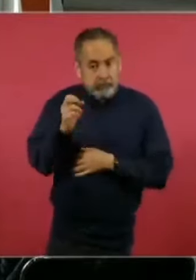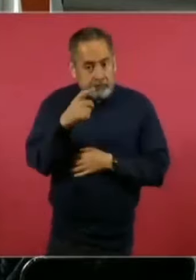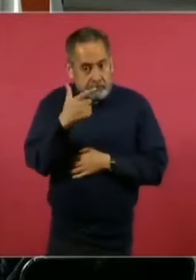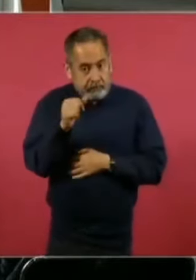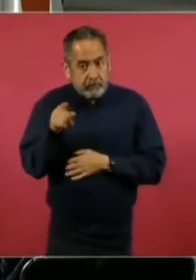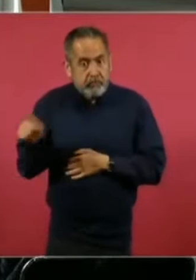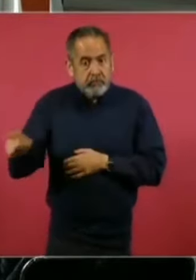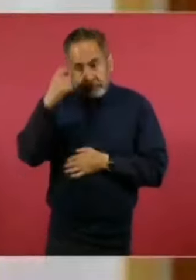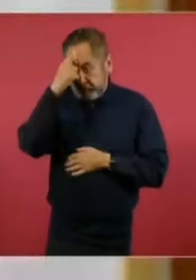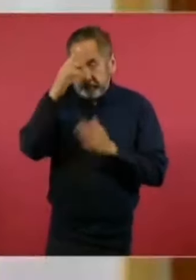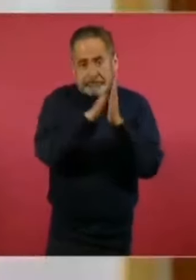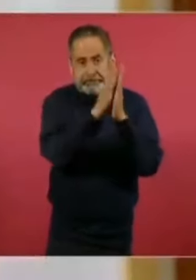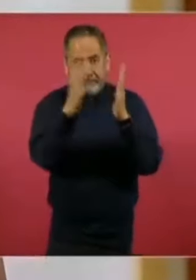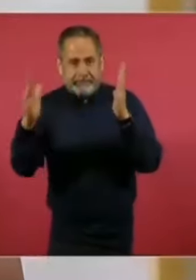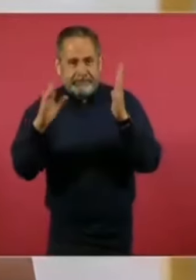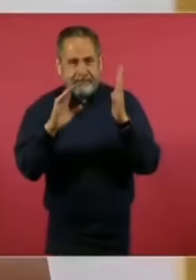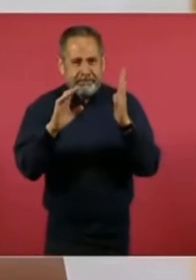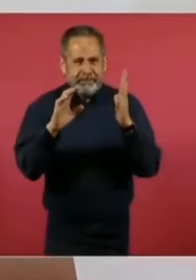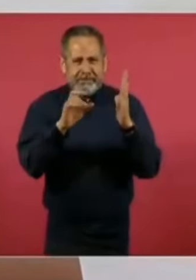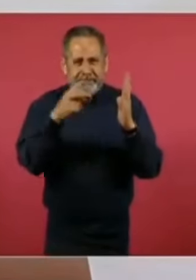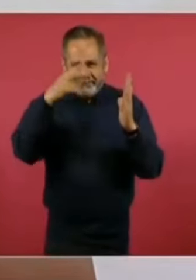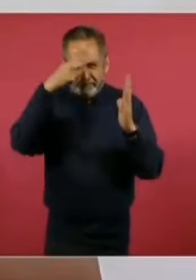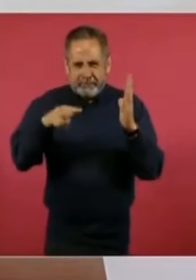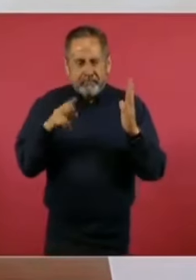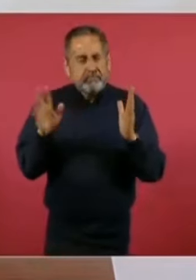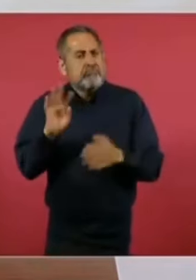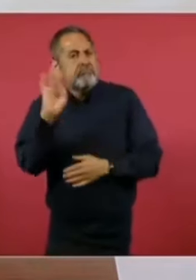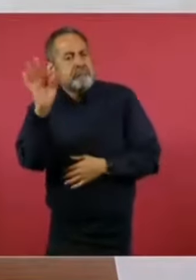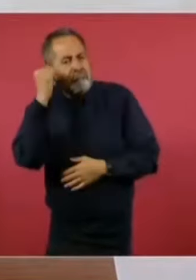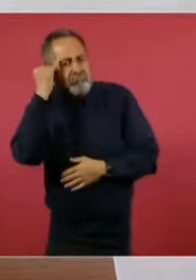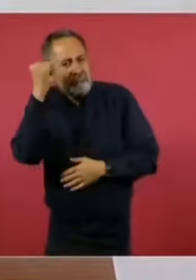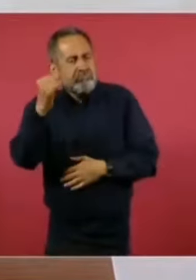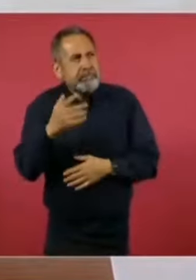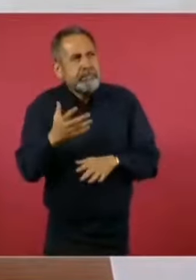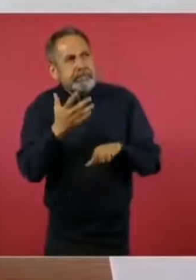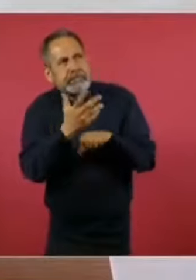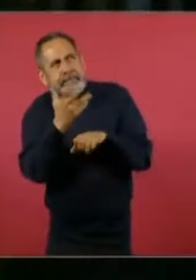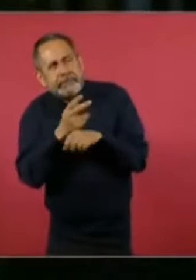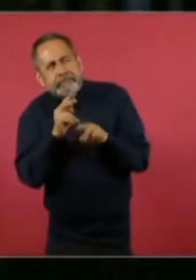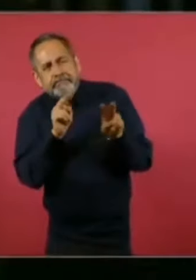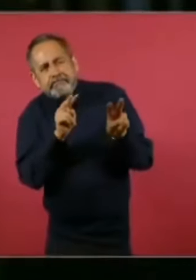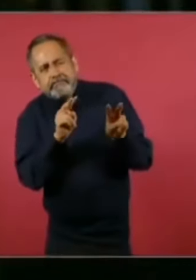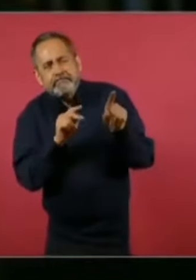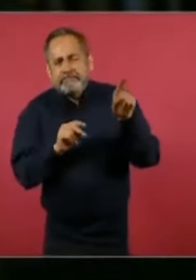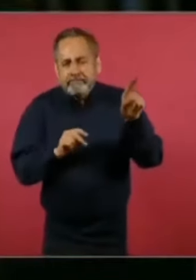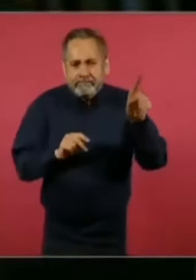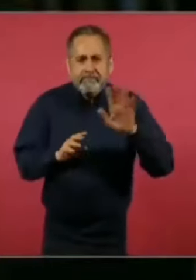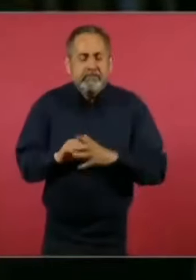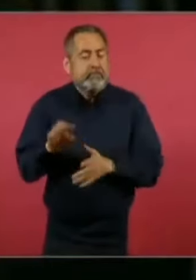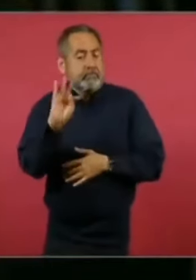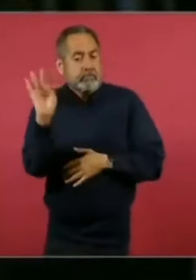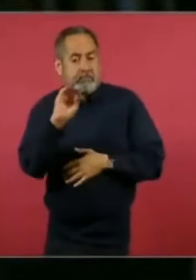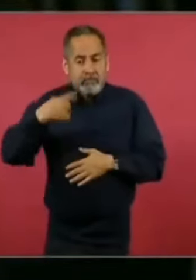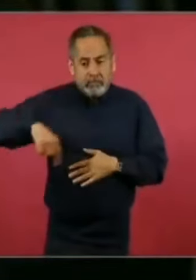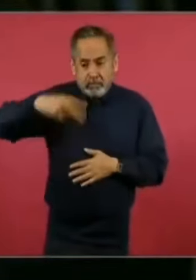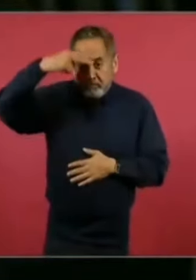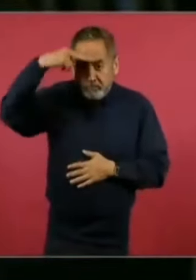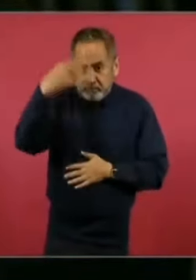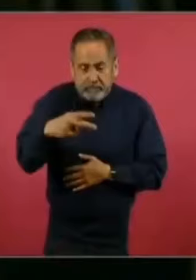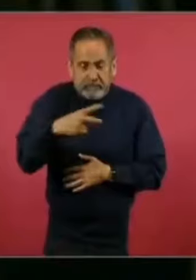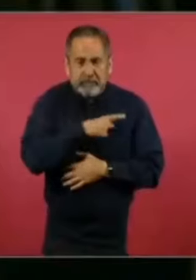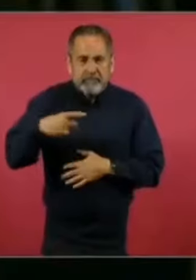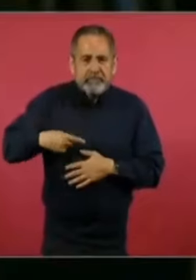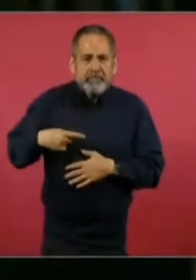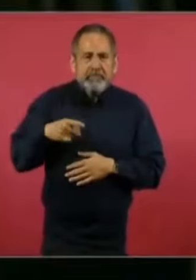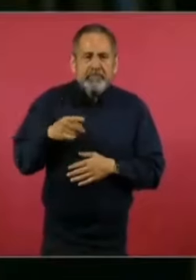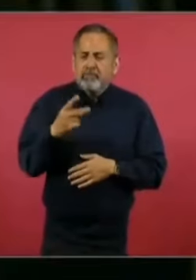de la Enciclopedia de México, que se estudiara mucho a los Estados Unidos, que si los mexicanos deberíamos tener